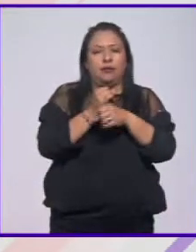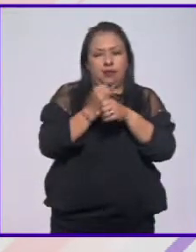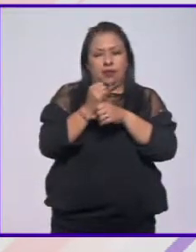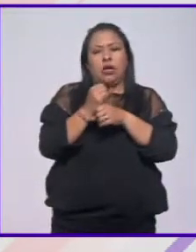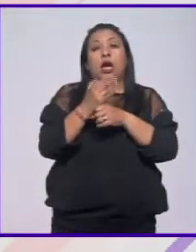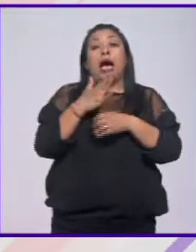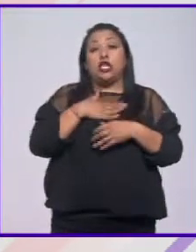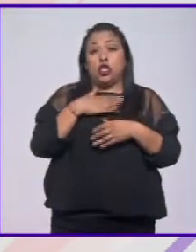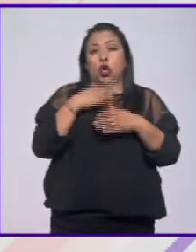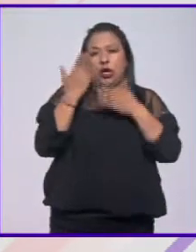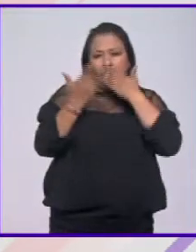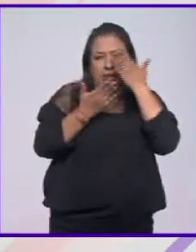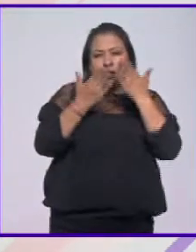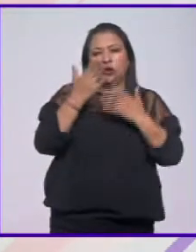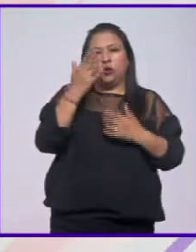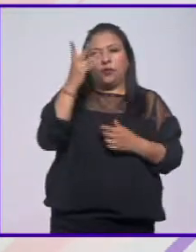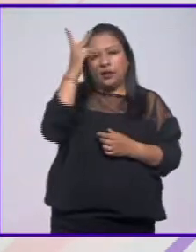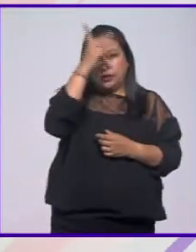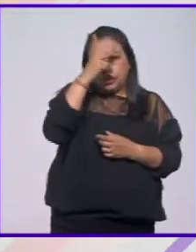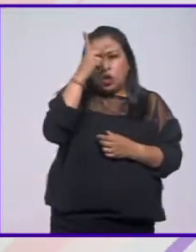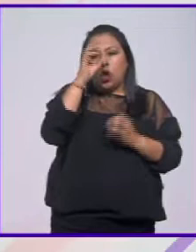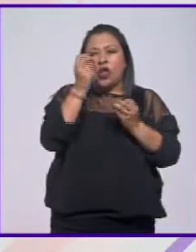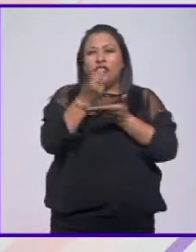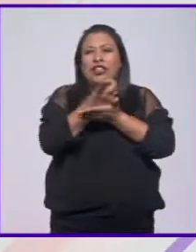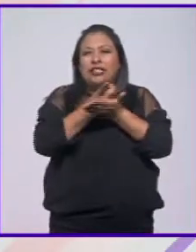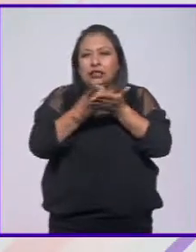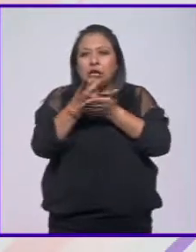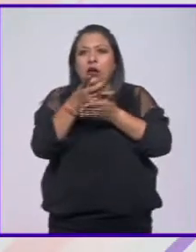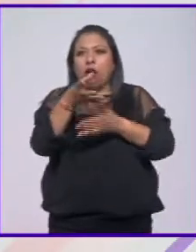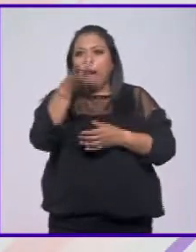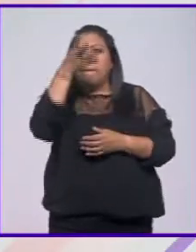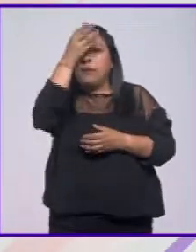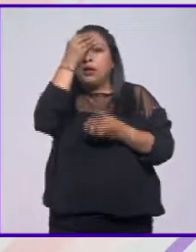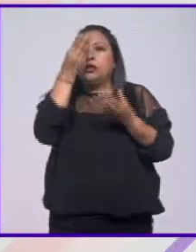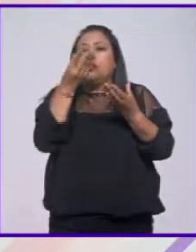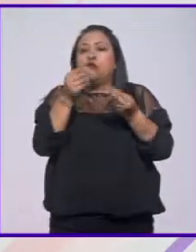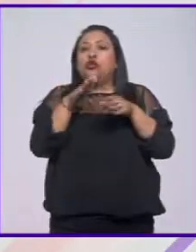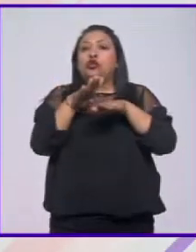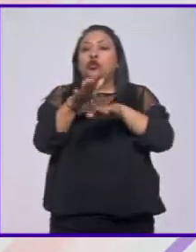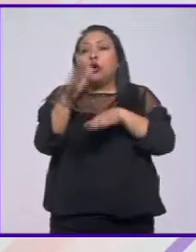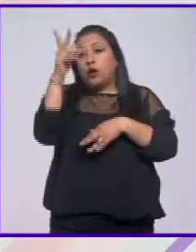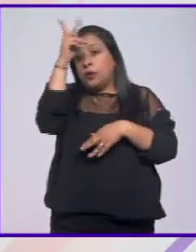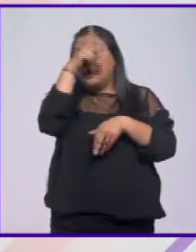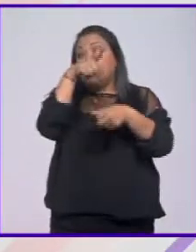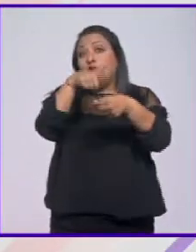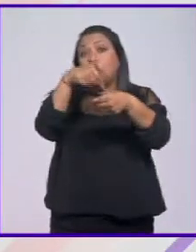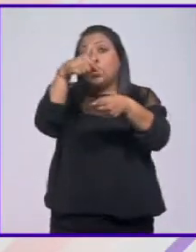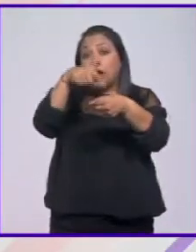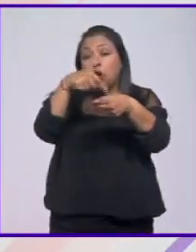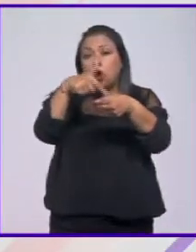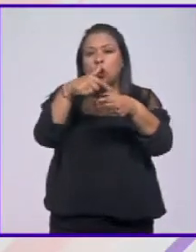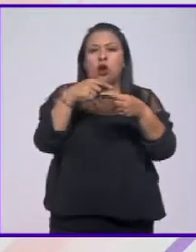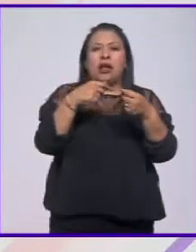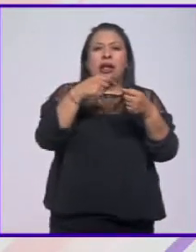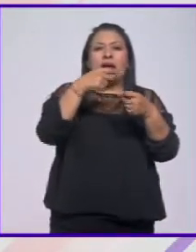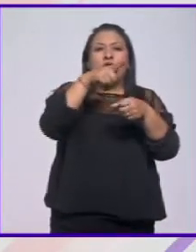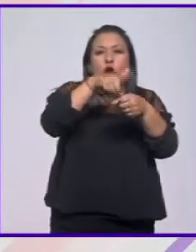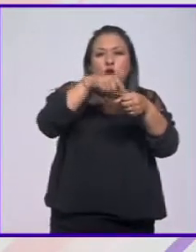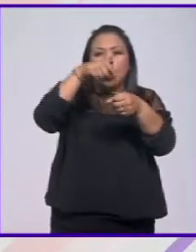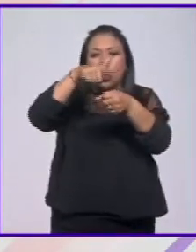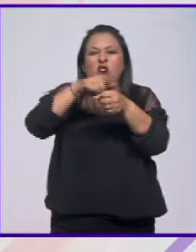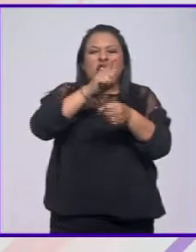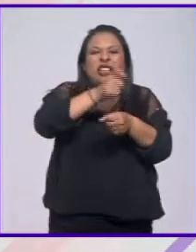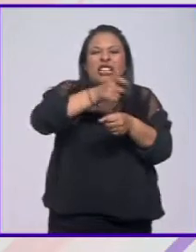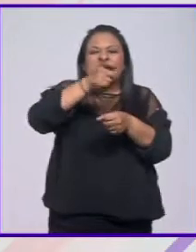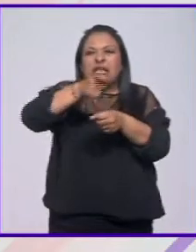ya sea de psicología o diseño interiores, donde aprendí mucho de la psicología del color, lo que cada color significa.